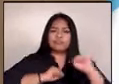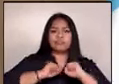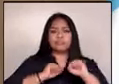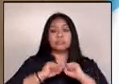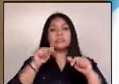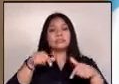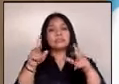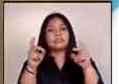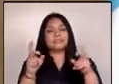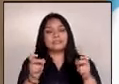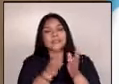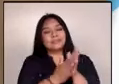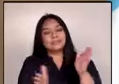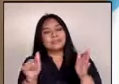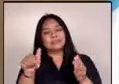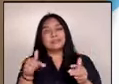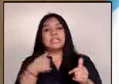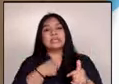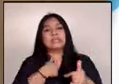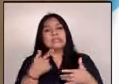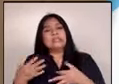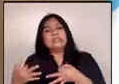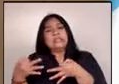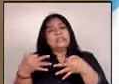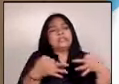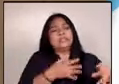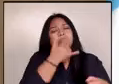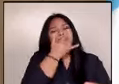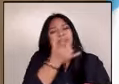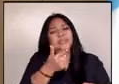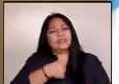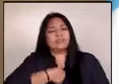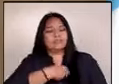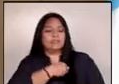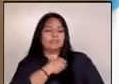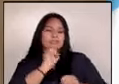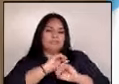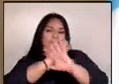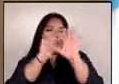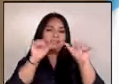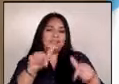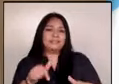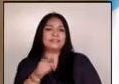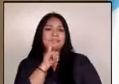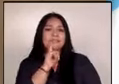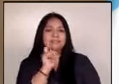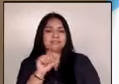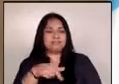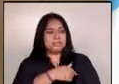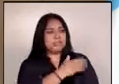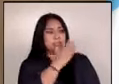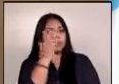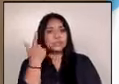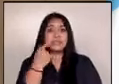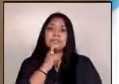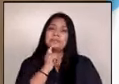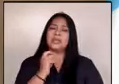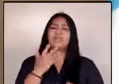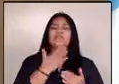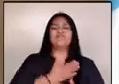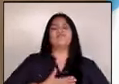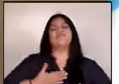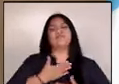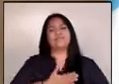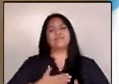ministro me he alargado un poco porque quería decirles que esta mañana he empezado mi jornada de trabajo de una forma más placentera que